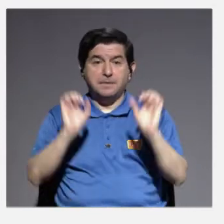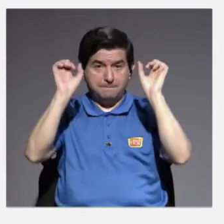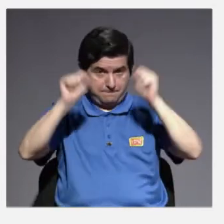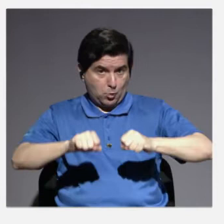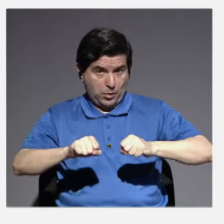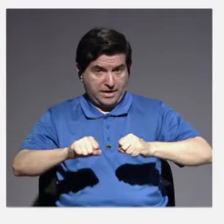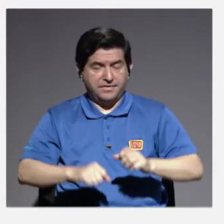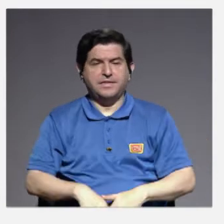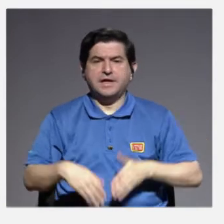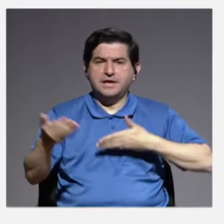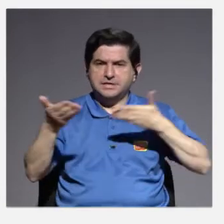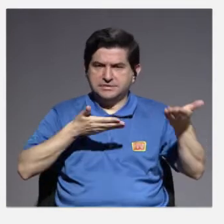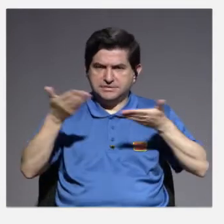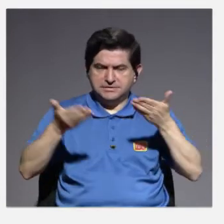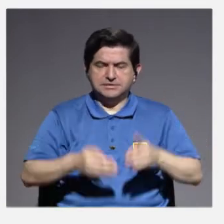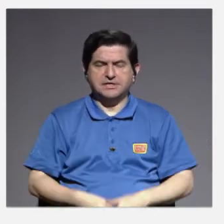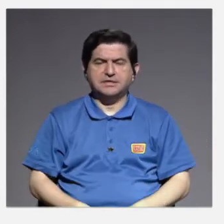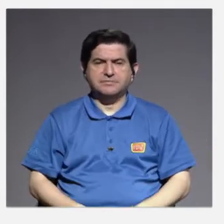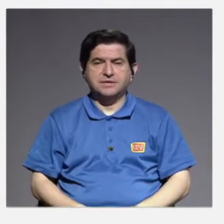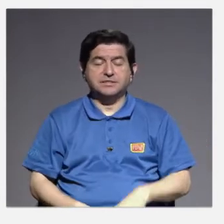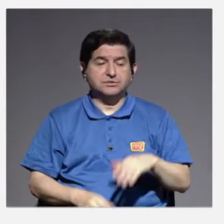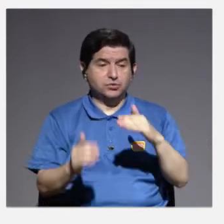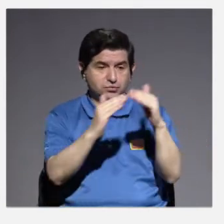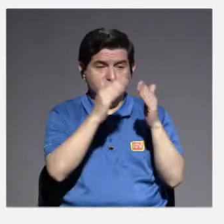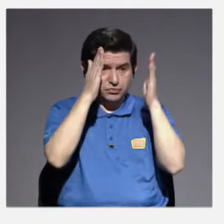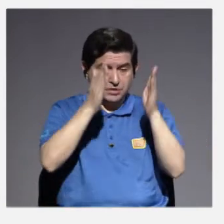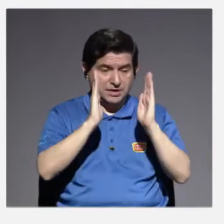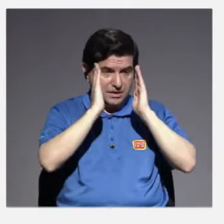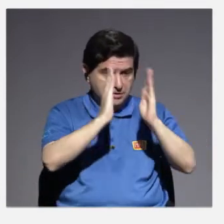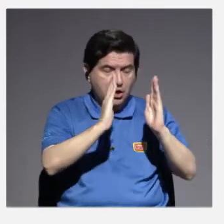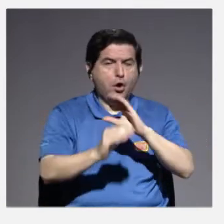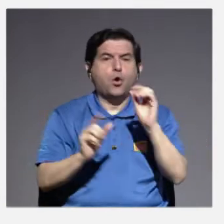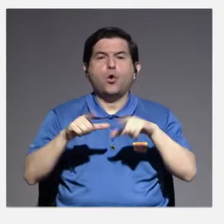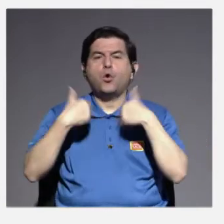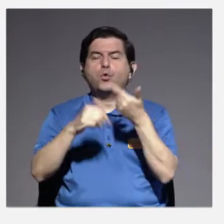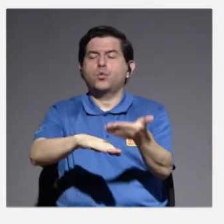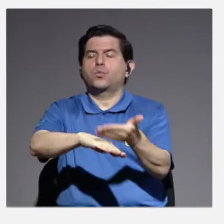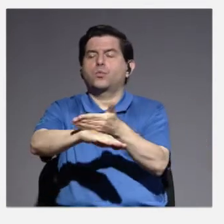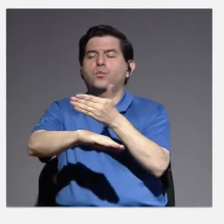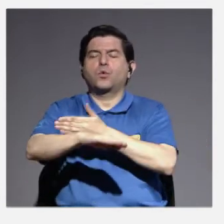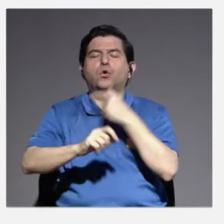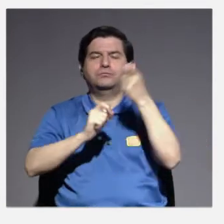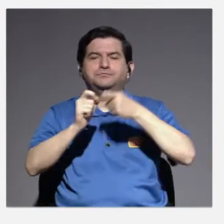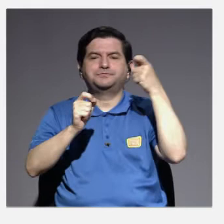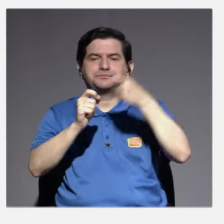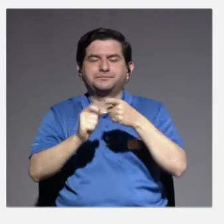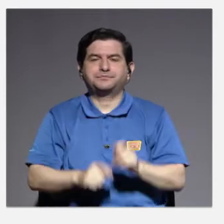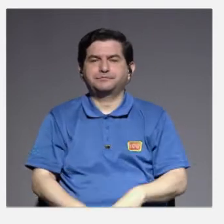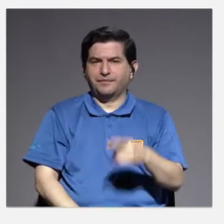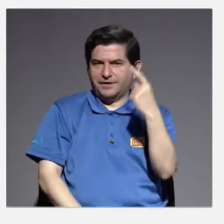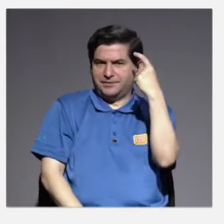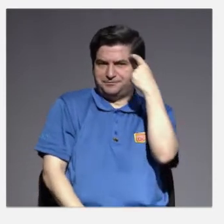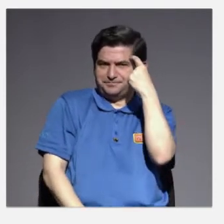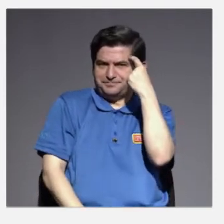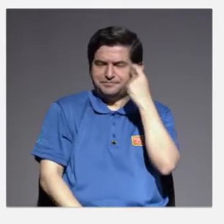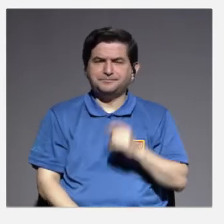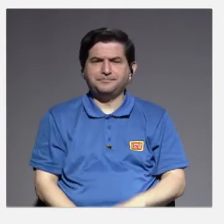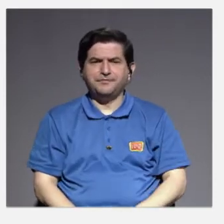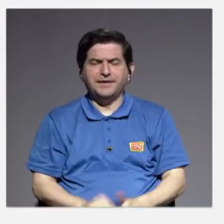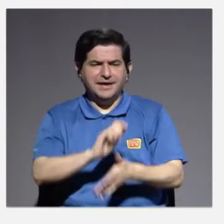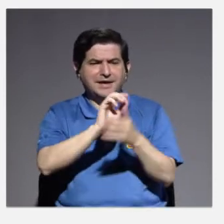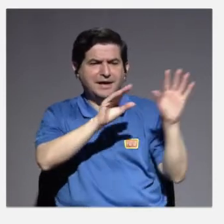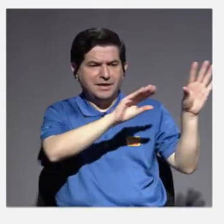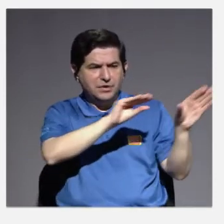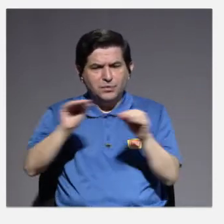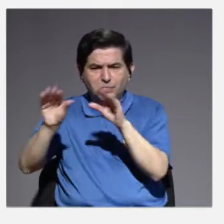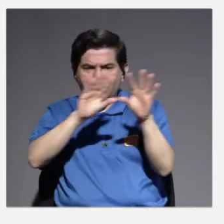como servicios que están destinados hacia la ciudadanía o como un conjunto de mejoras específicas que están destinadas a la